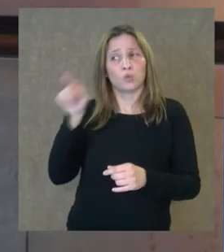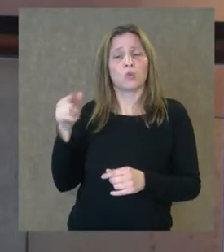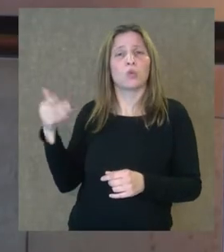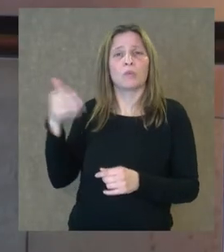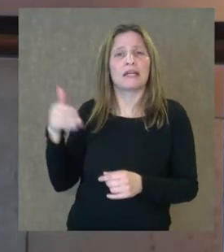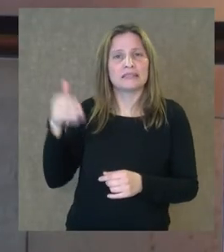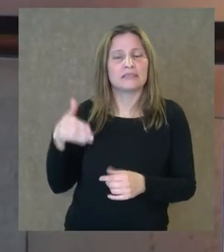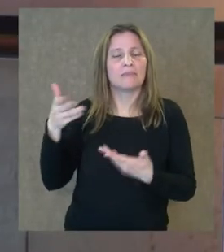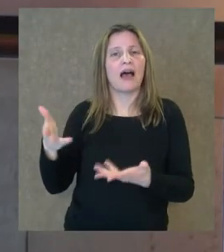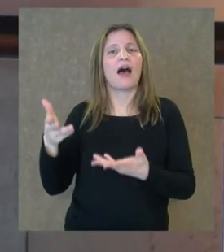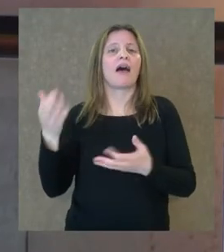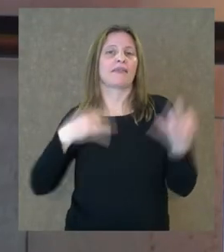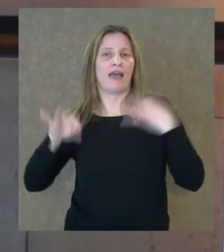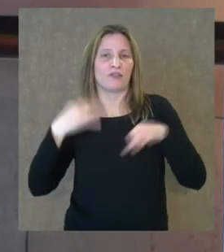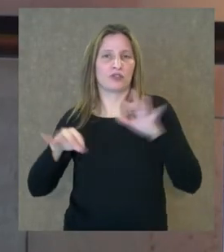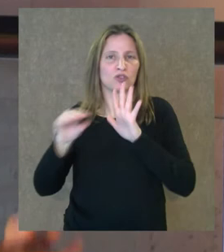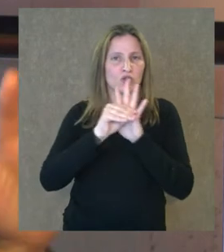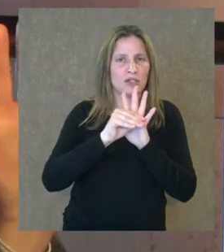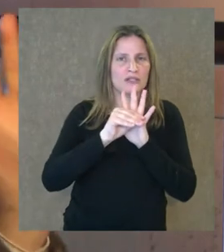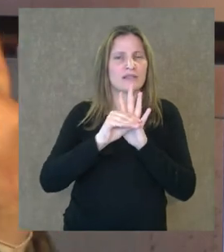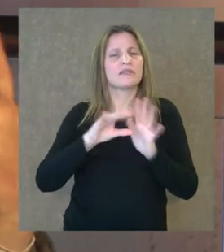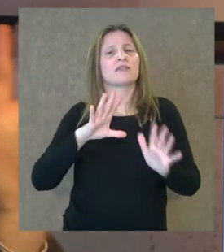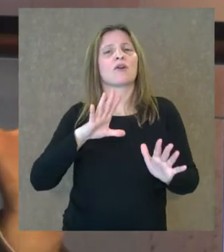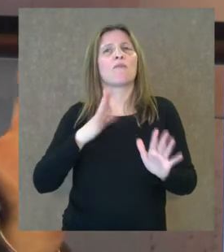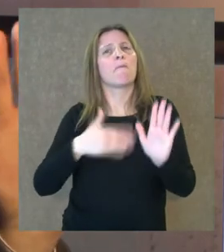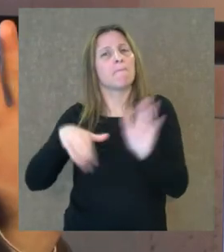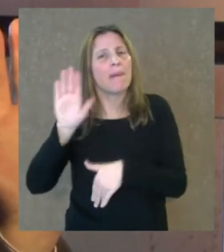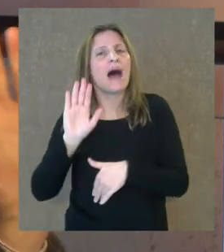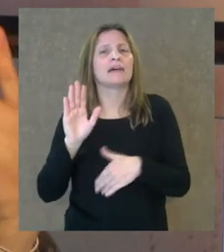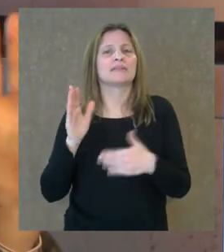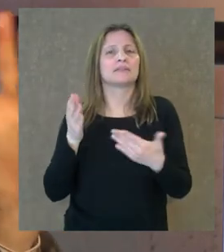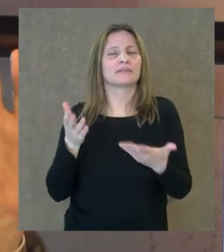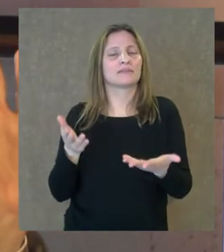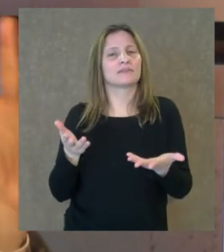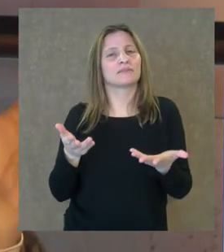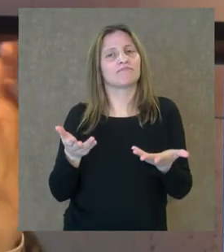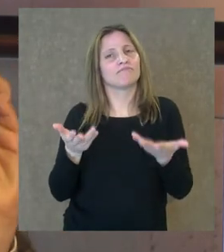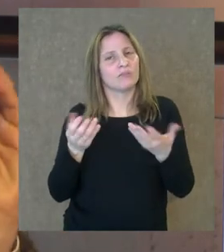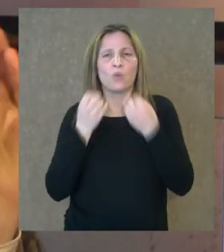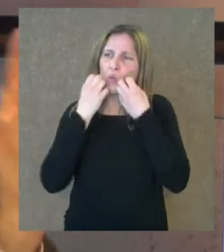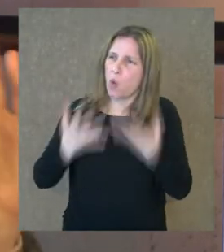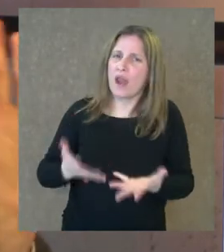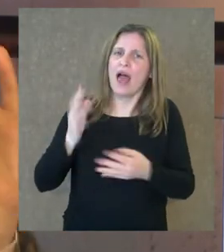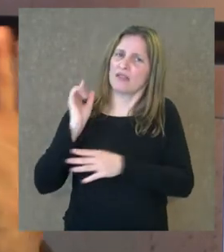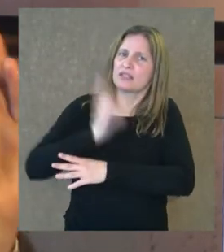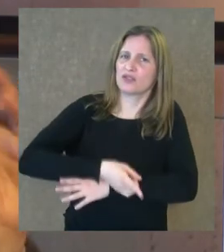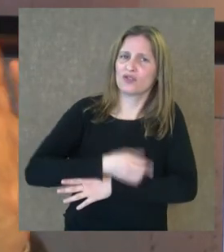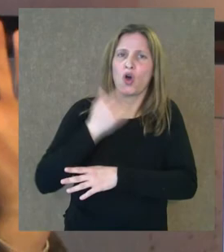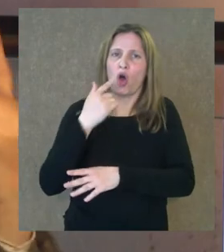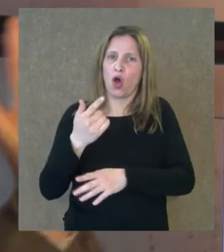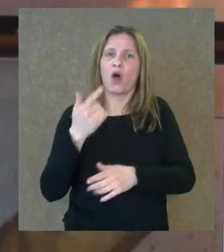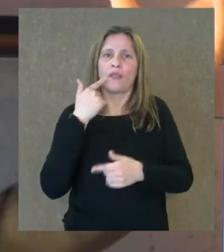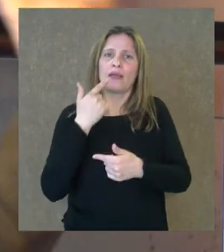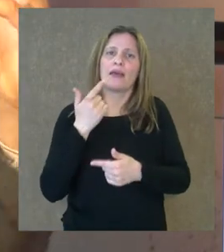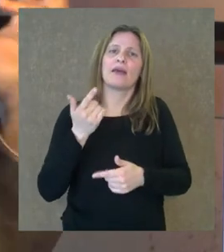tu participación en endesa para cisco del teatro solís había como estaba más arropada una muy buena decisión de